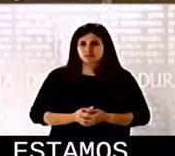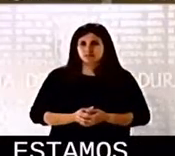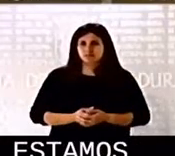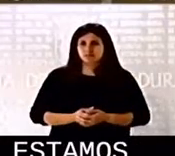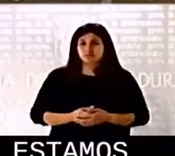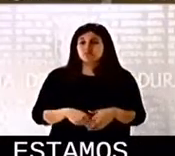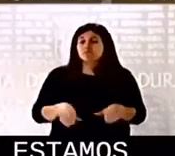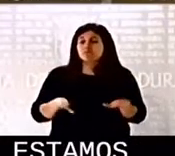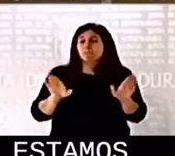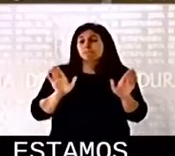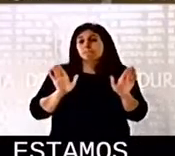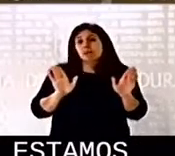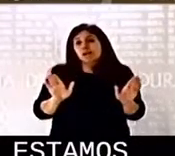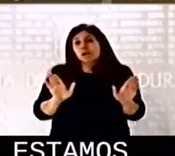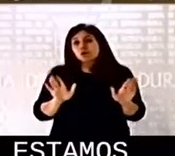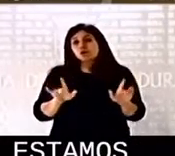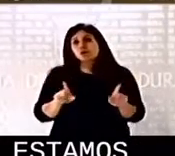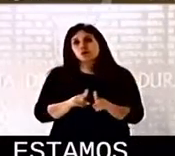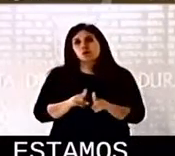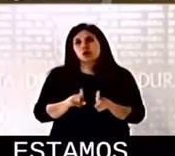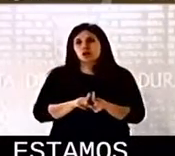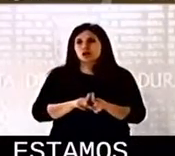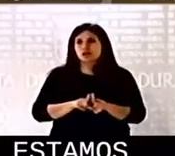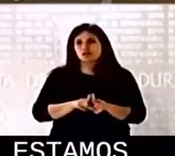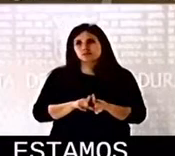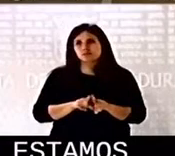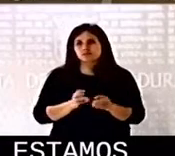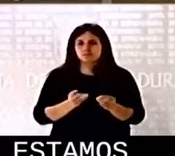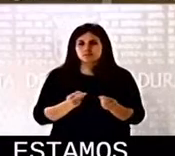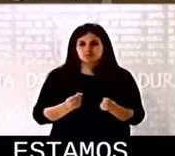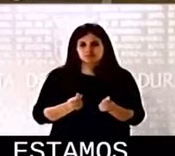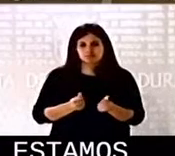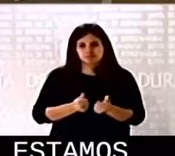Pero es aún más